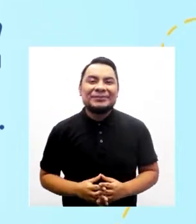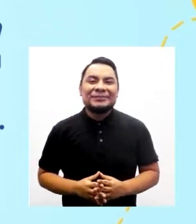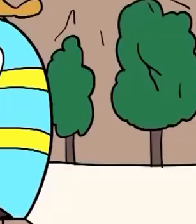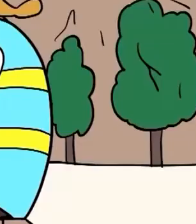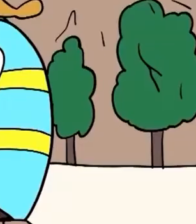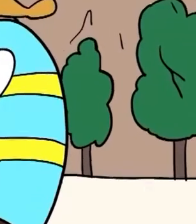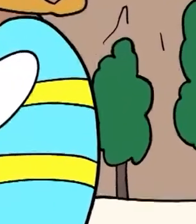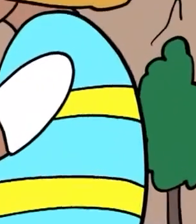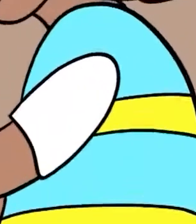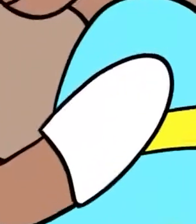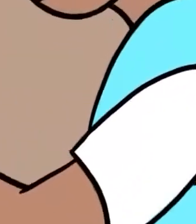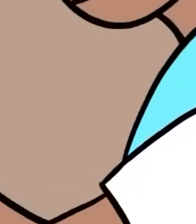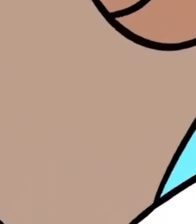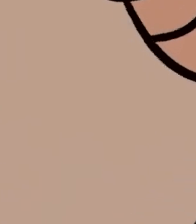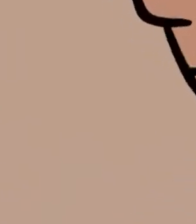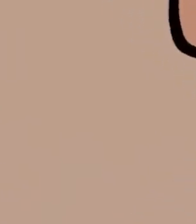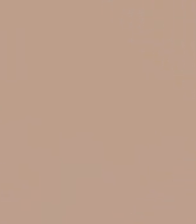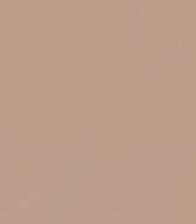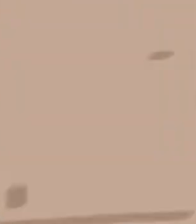2021.